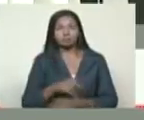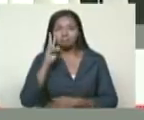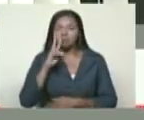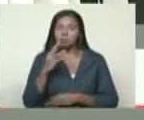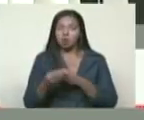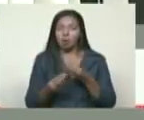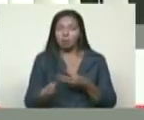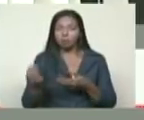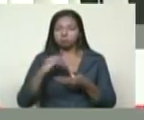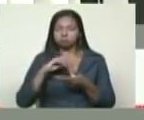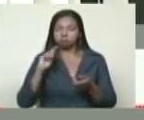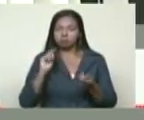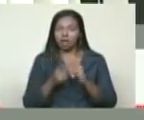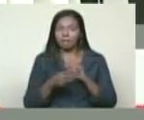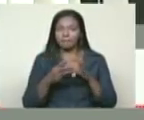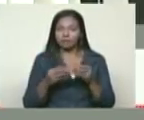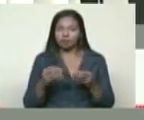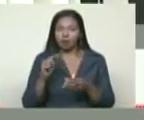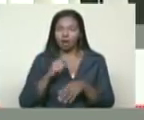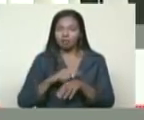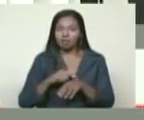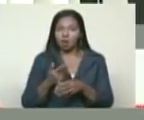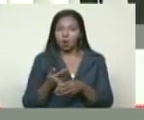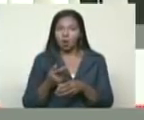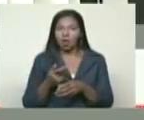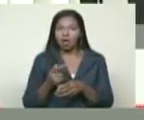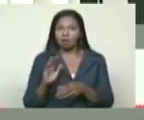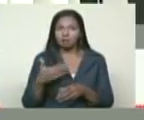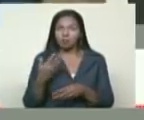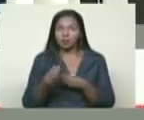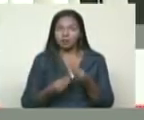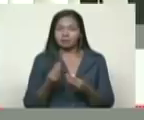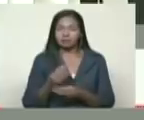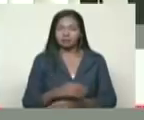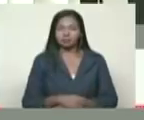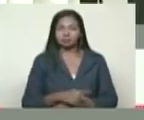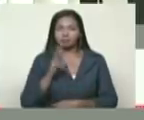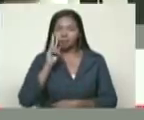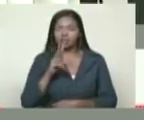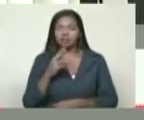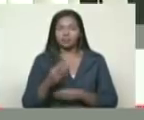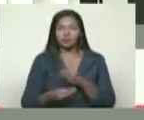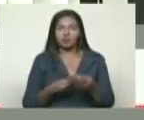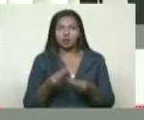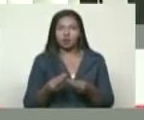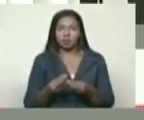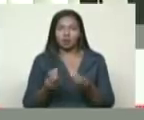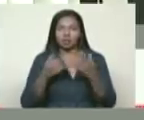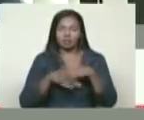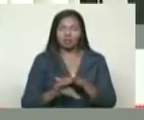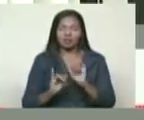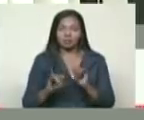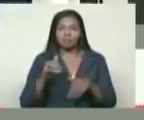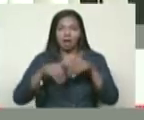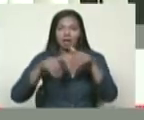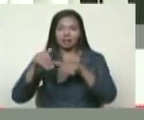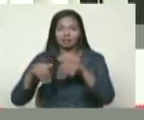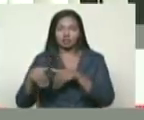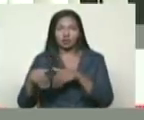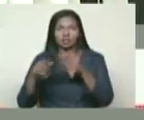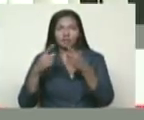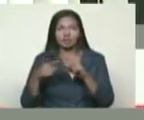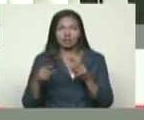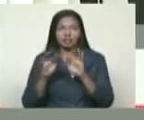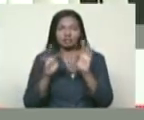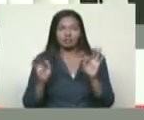se revierte esta ola conservadora. Veremos cómo, a través de elecciones o a través de